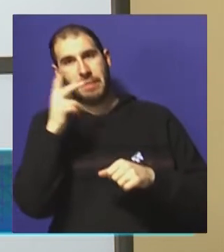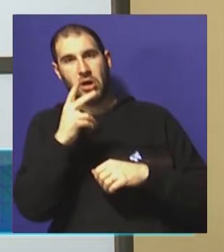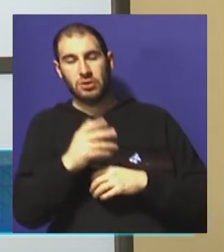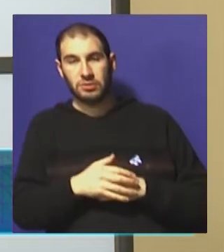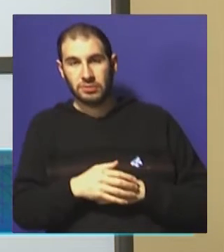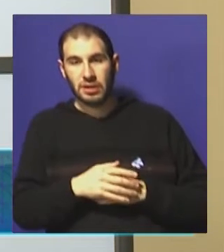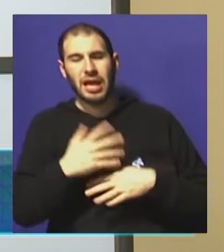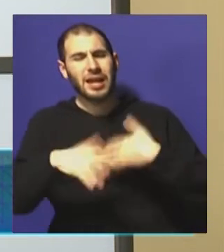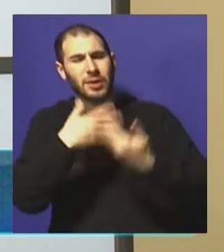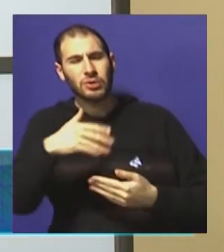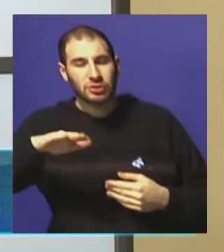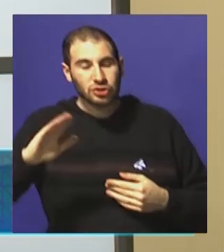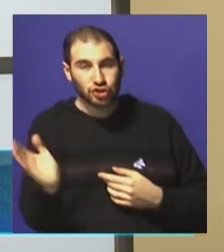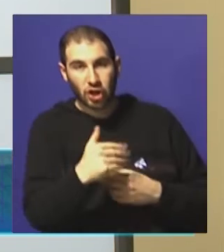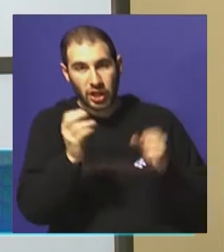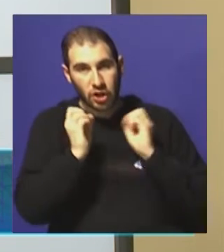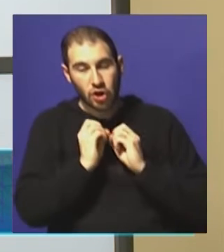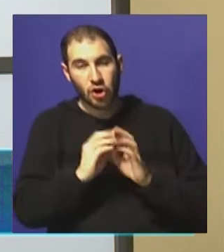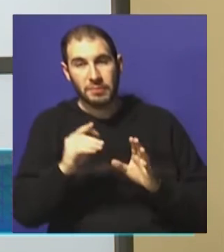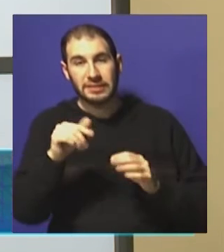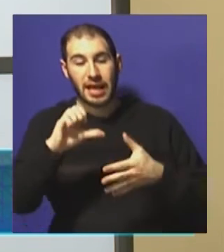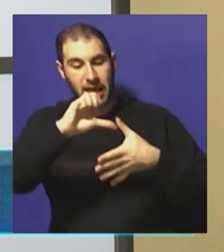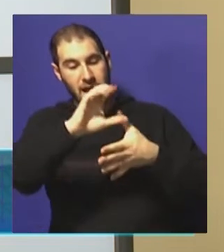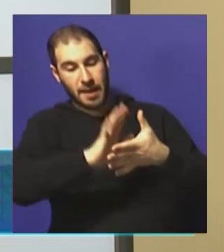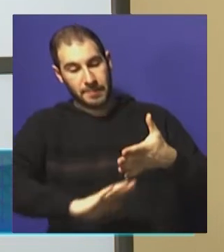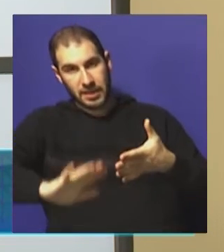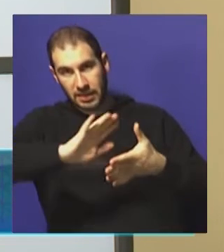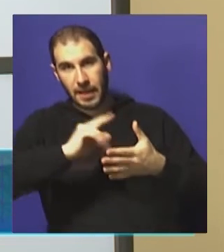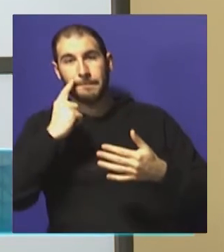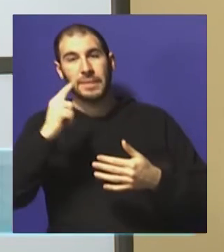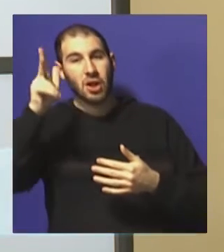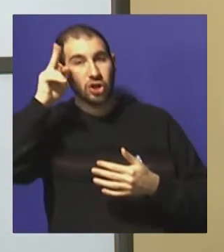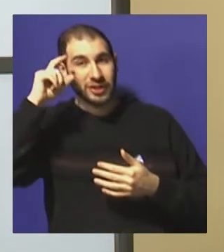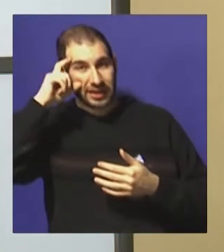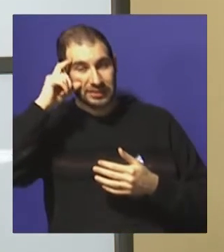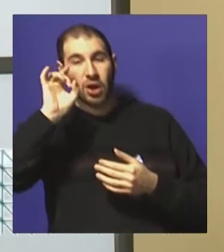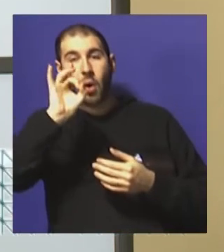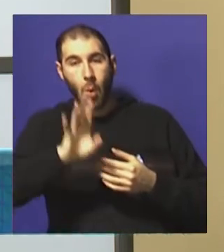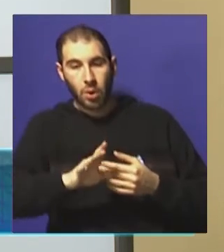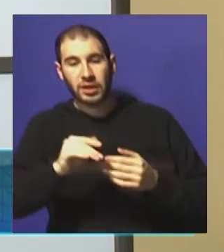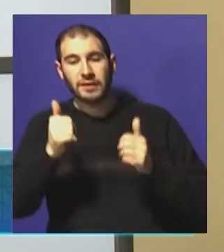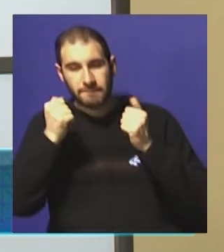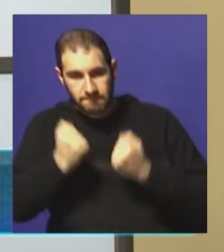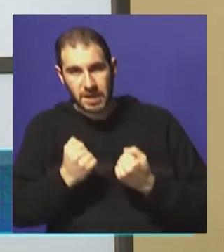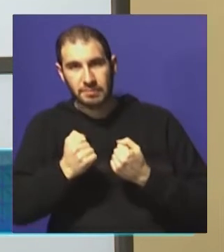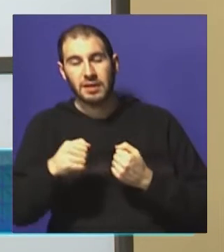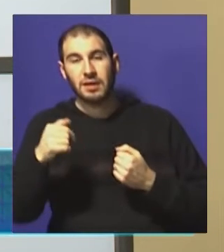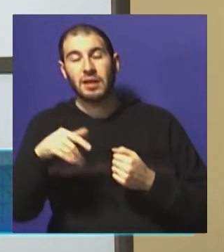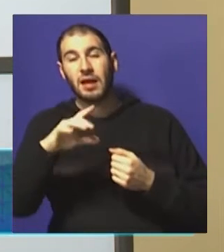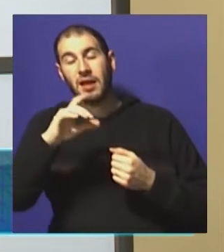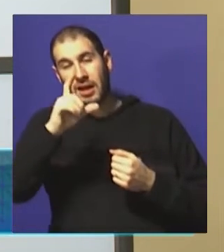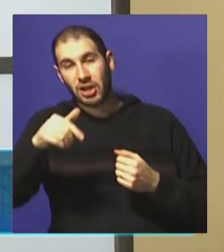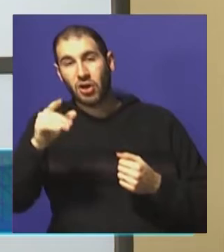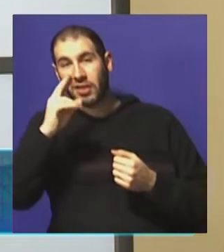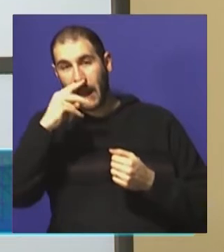De todas las revoluciones que habían empezado en América en 1810, la única que seguía en pie era la del Río de la Plata.